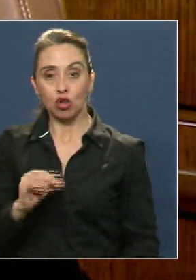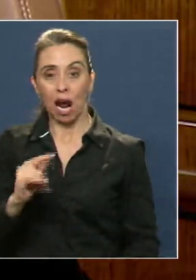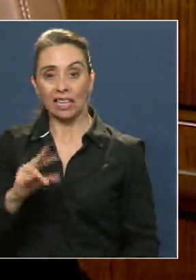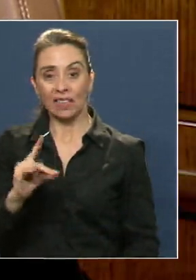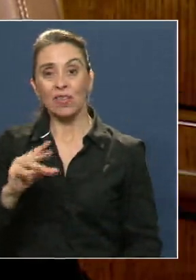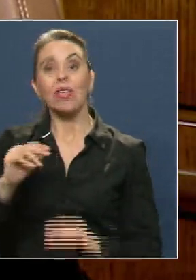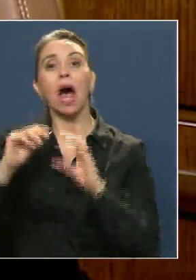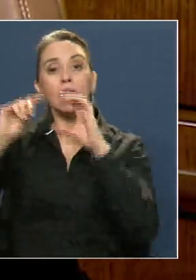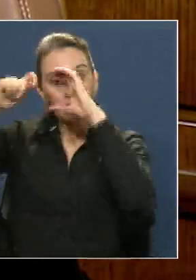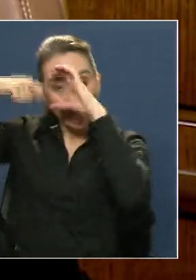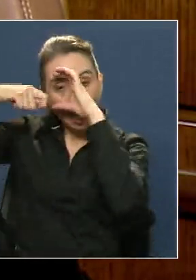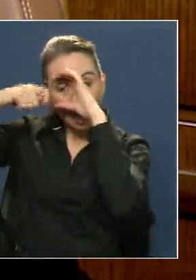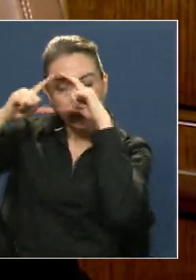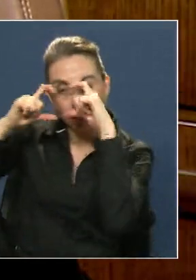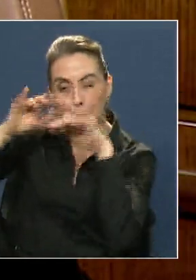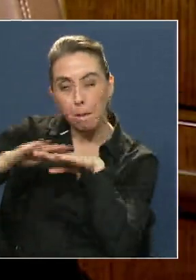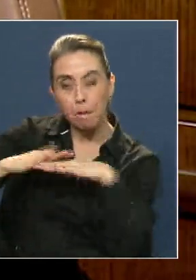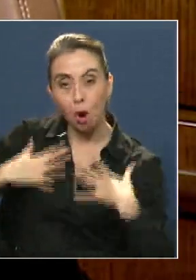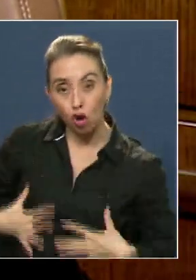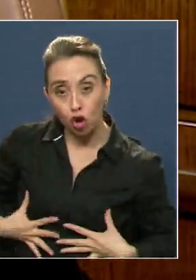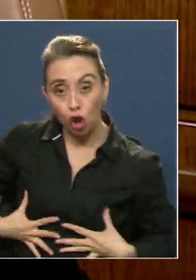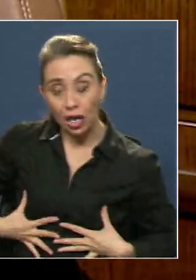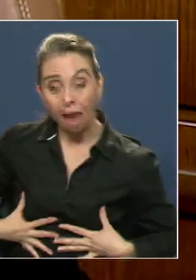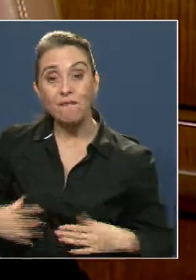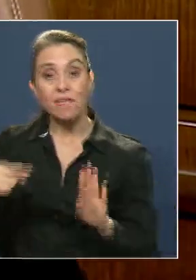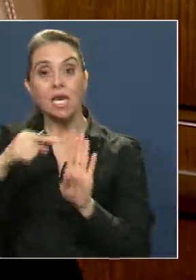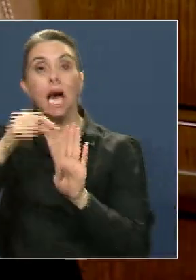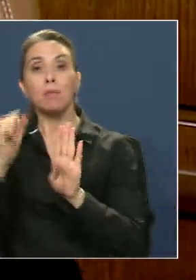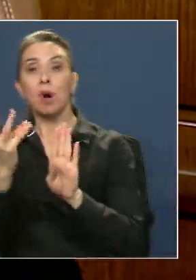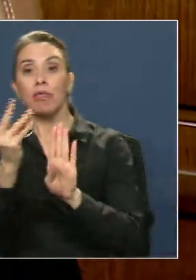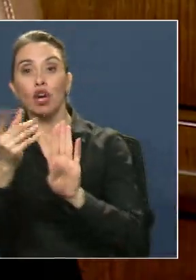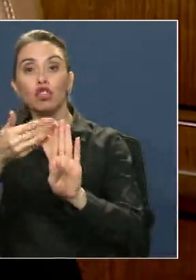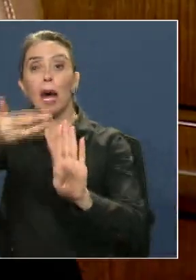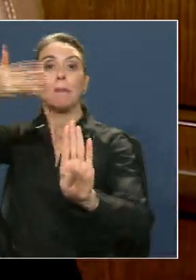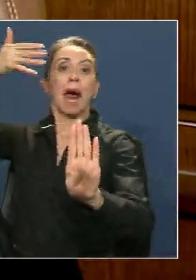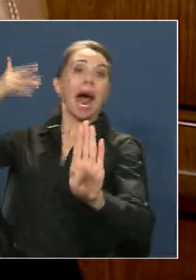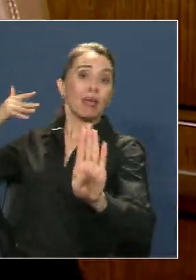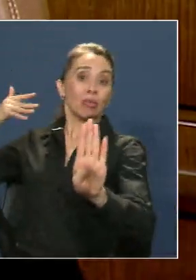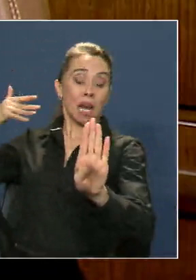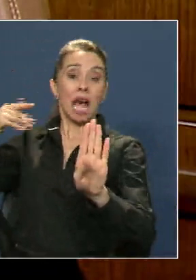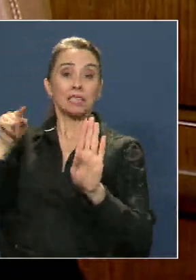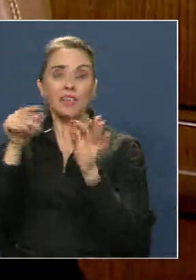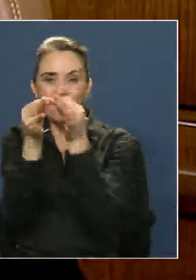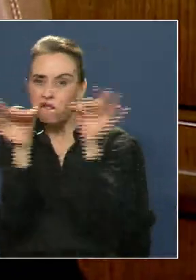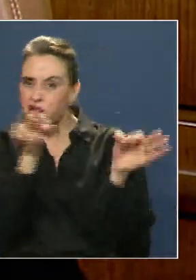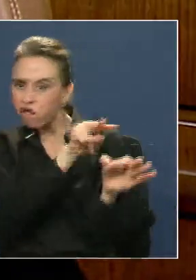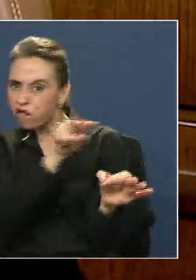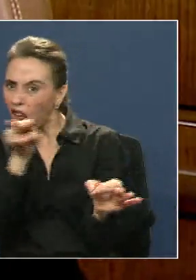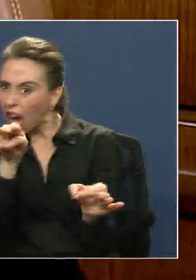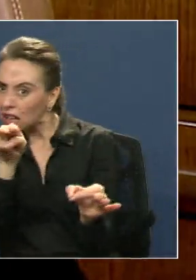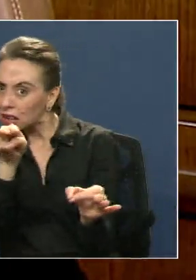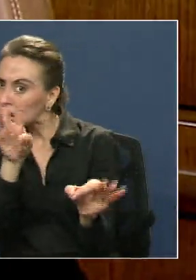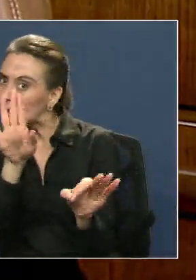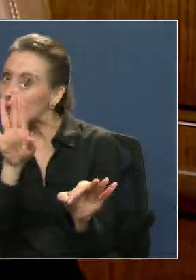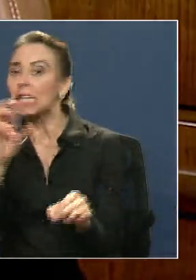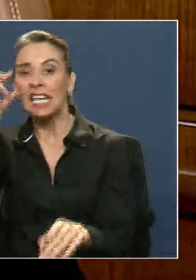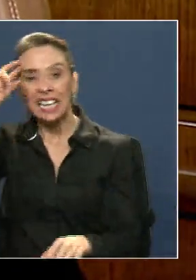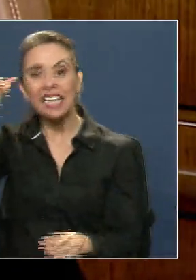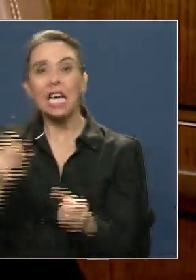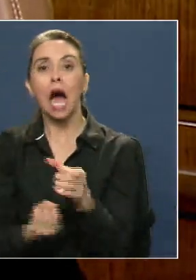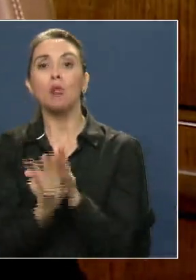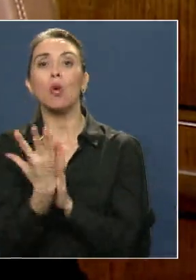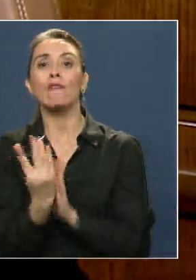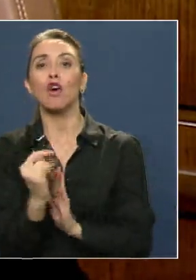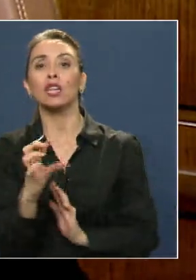situación, o se hace una redacción distinta, pero así como está hecho, sencillamente se está creando un